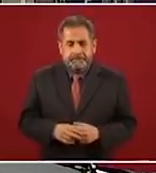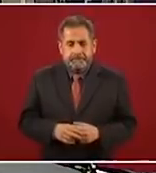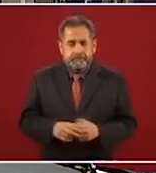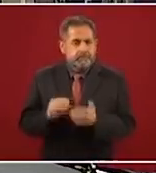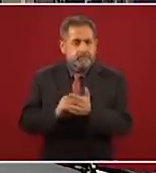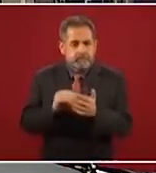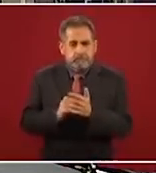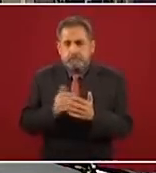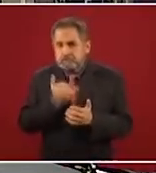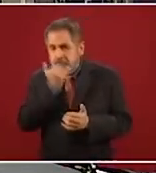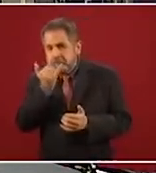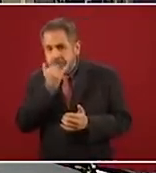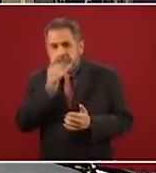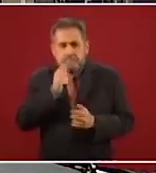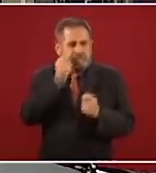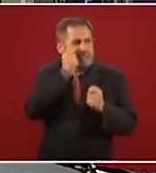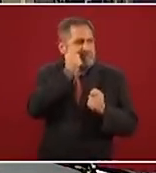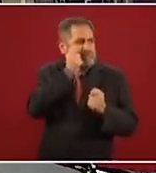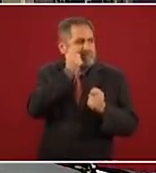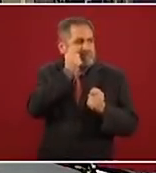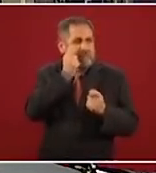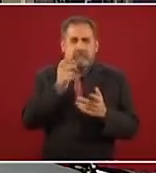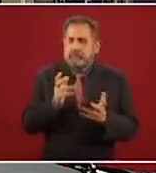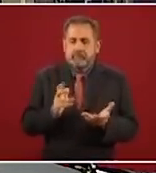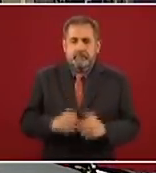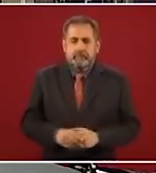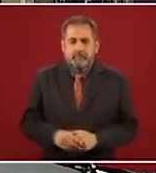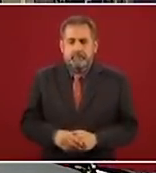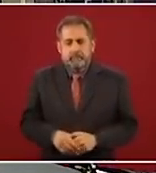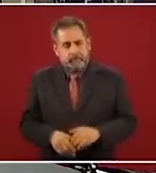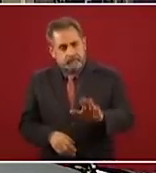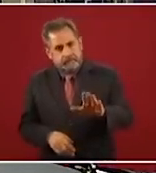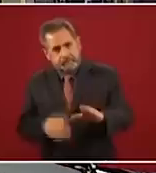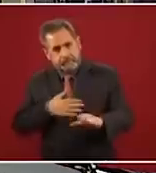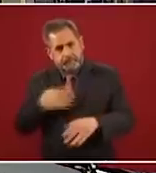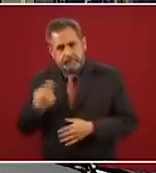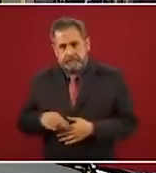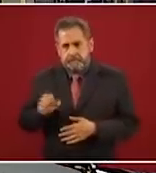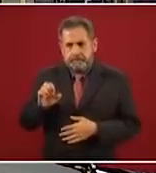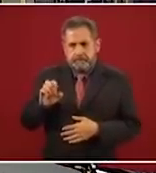mantenerse en el error, ¿no? Claro. Eduardo Esquivel Ancona,